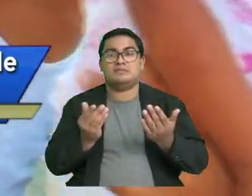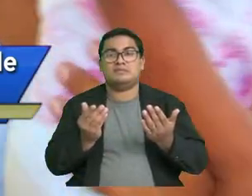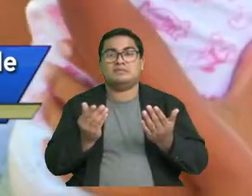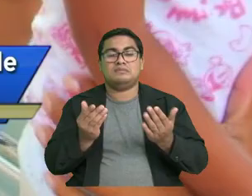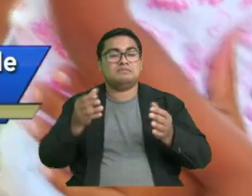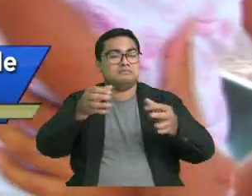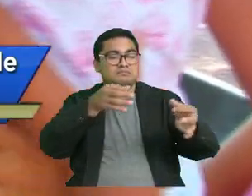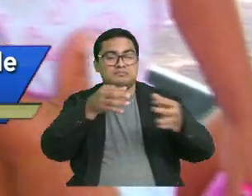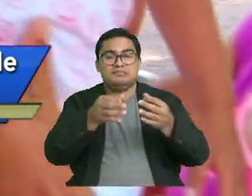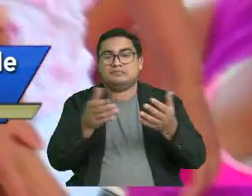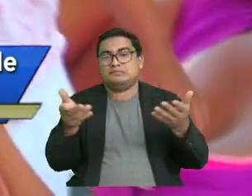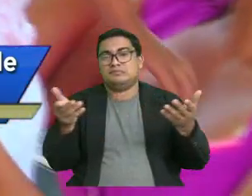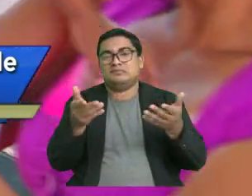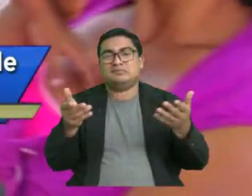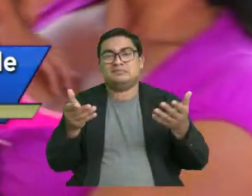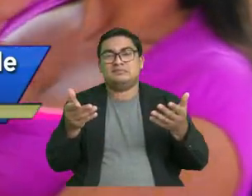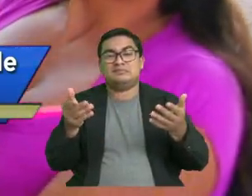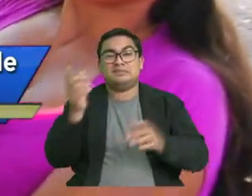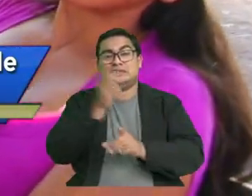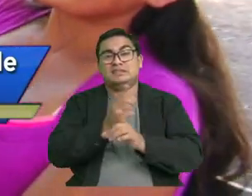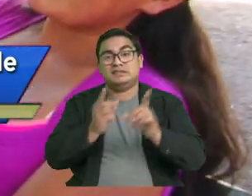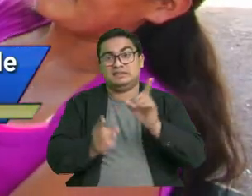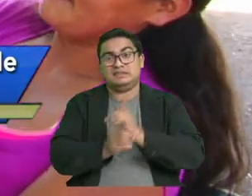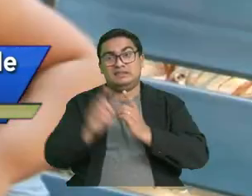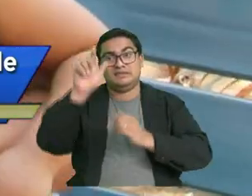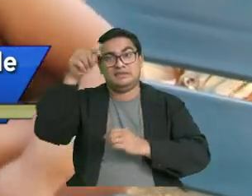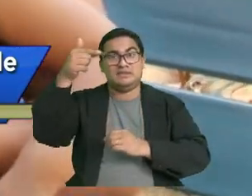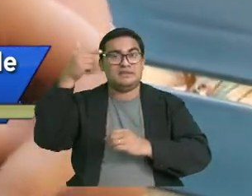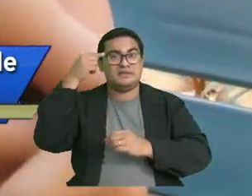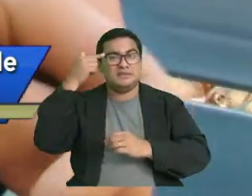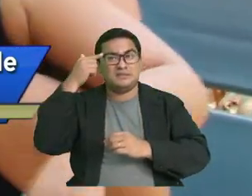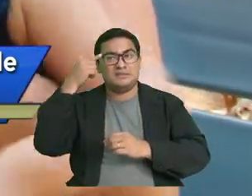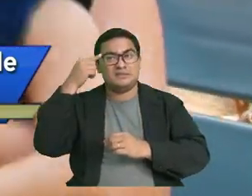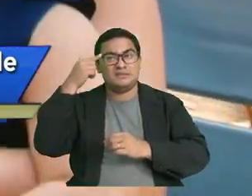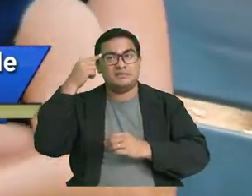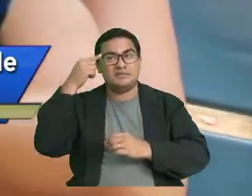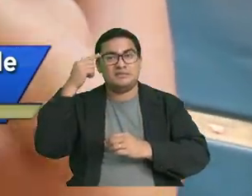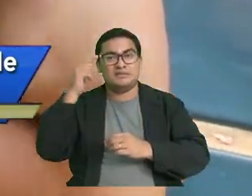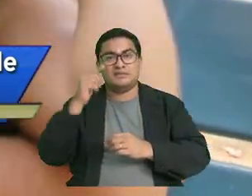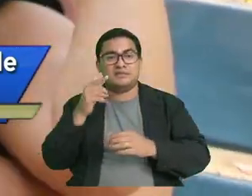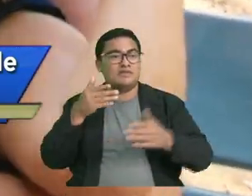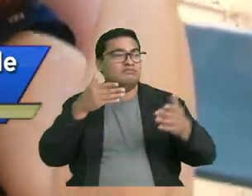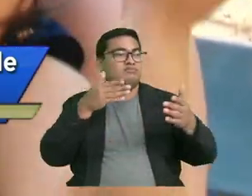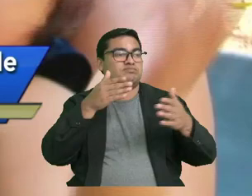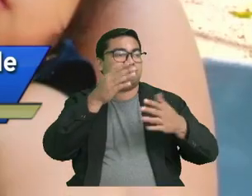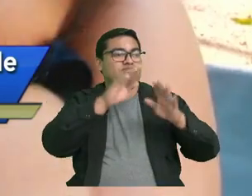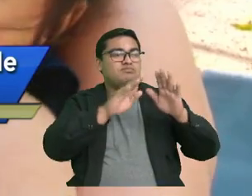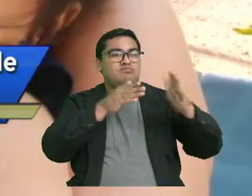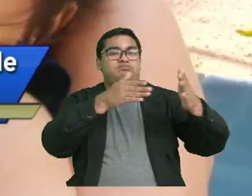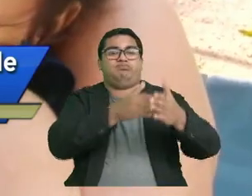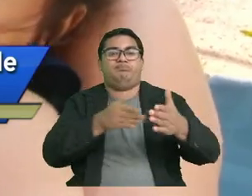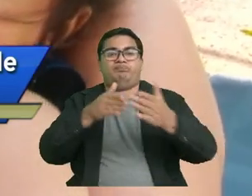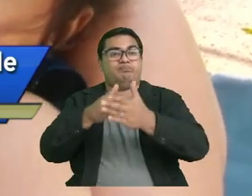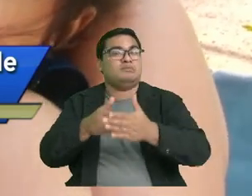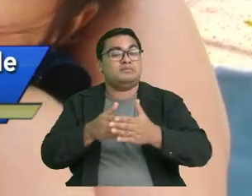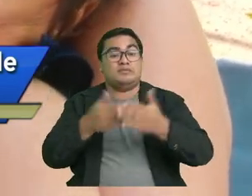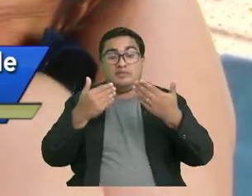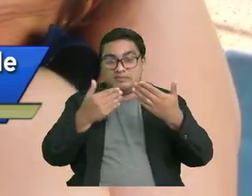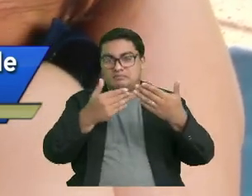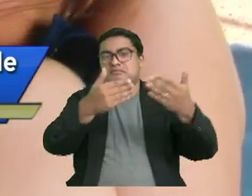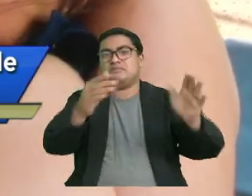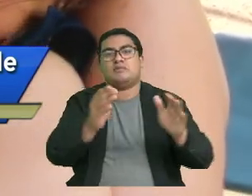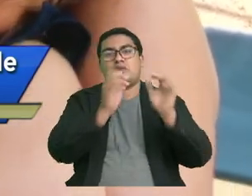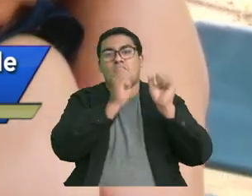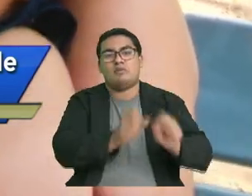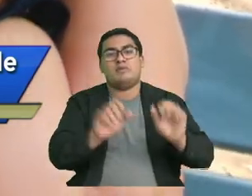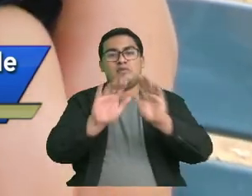a plantear que es obligación del Estado remover todos los obstáculos para que se haga realidad la igualdad